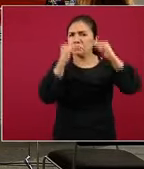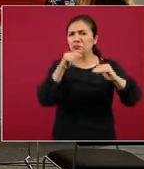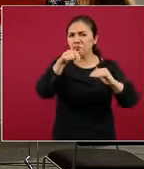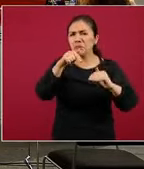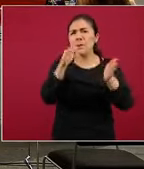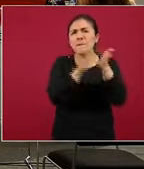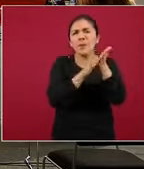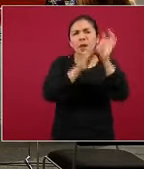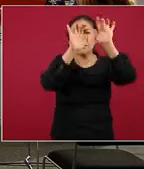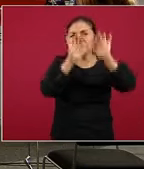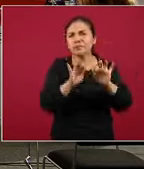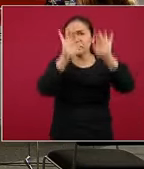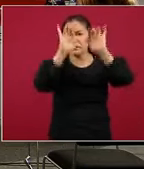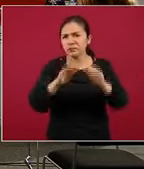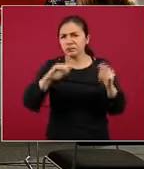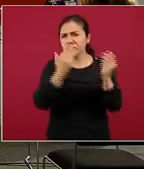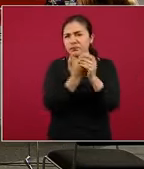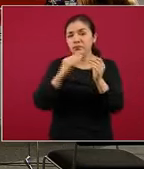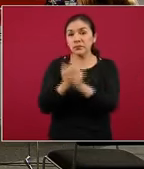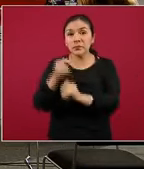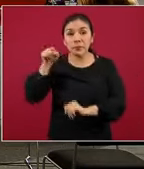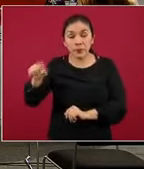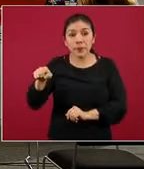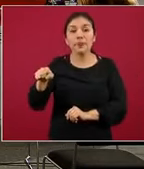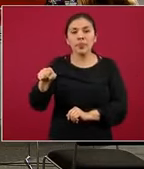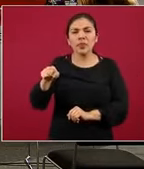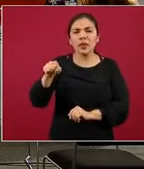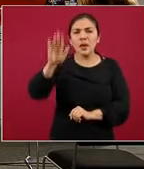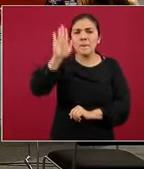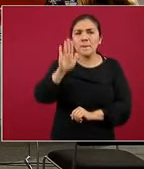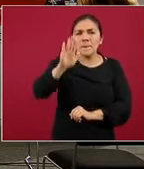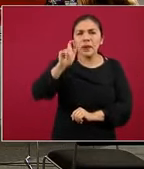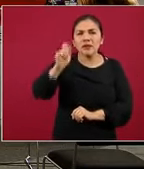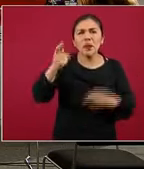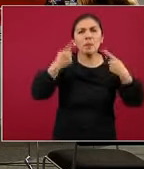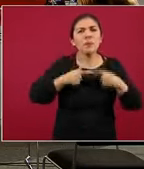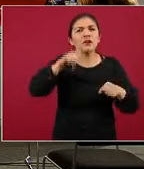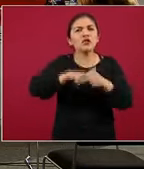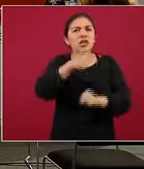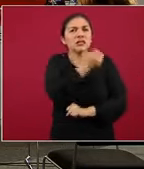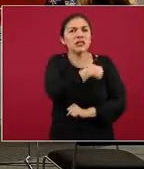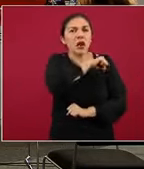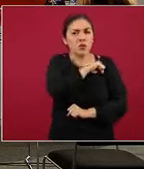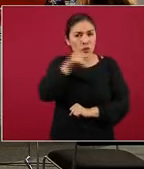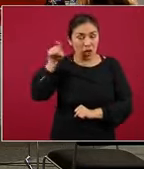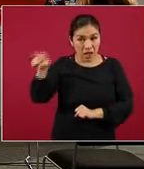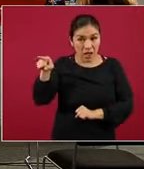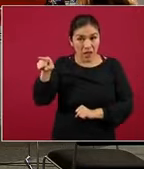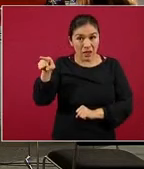de documentos, me parece que es en el de personal de salud,